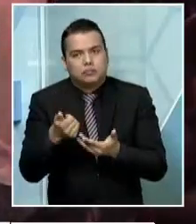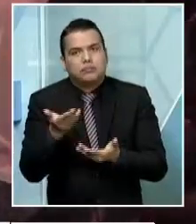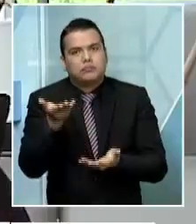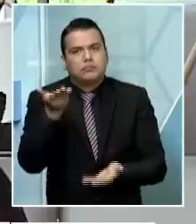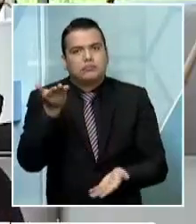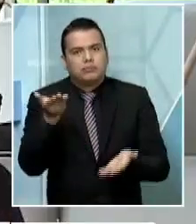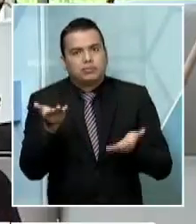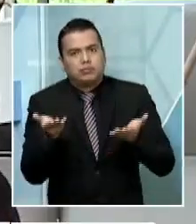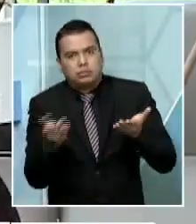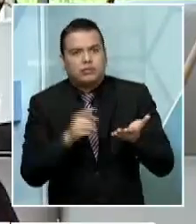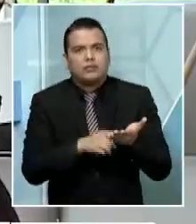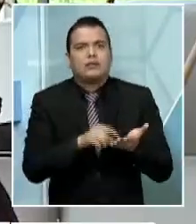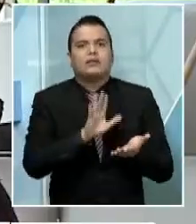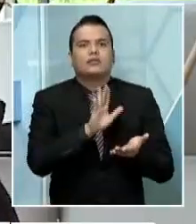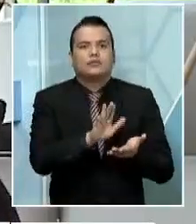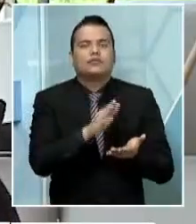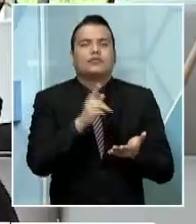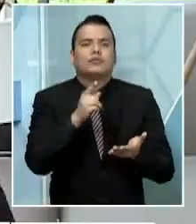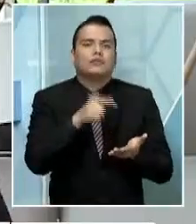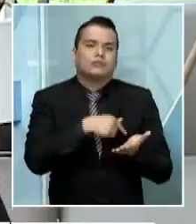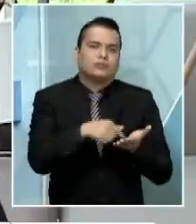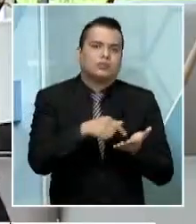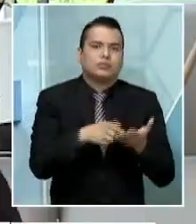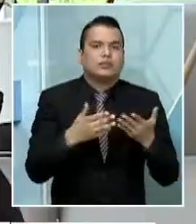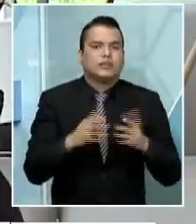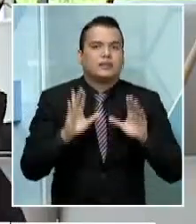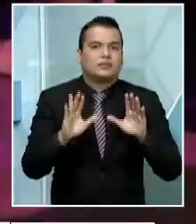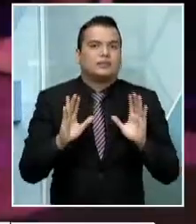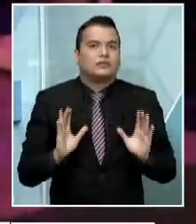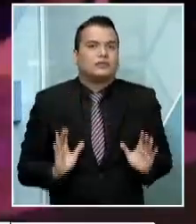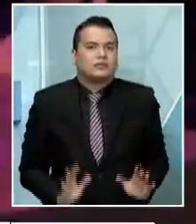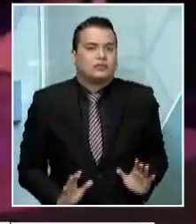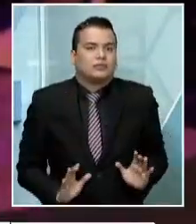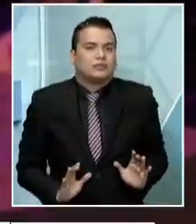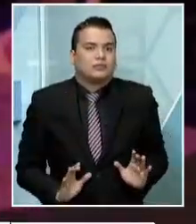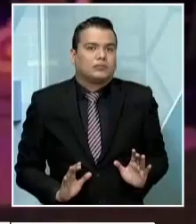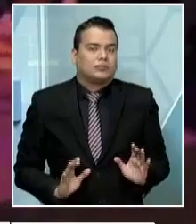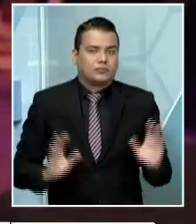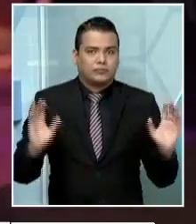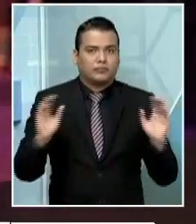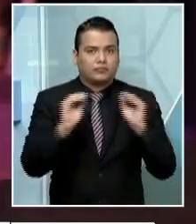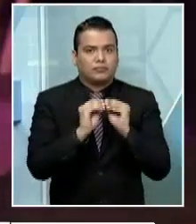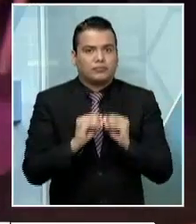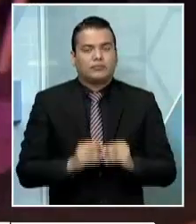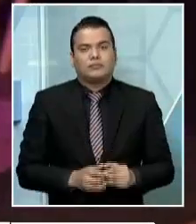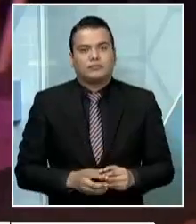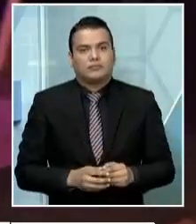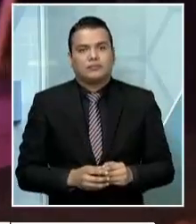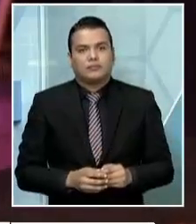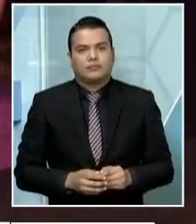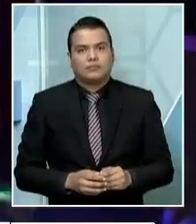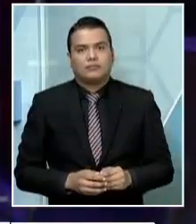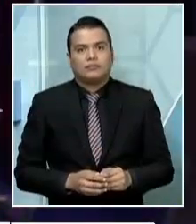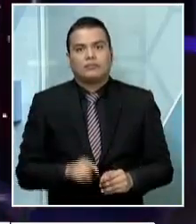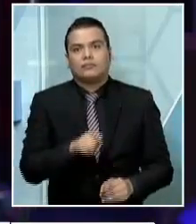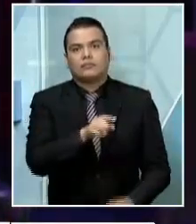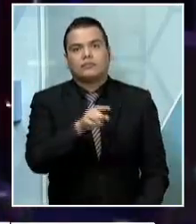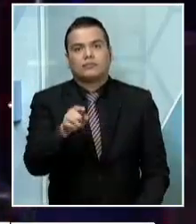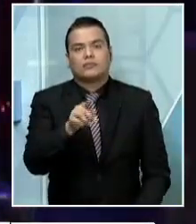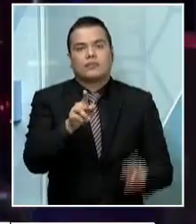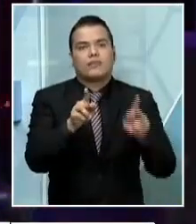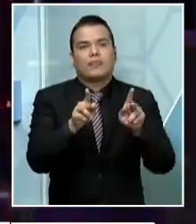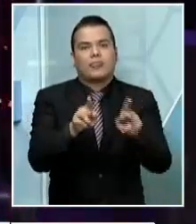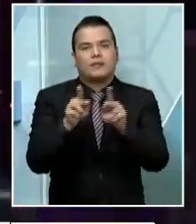a pagar todas esas deudas que llevábamos acumuladas por 6 meses. También señalaron desde Asobares que es muy importante que los dueños de los